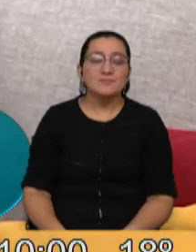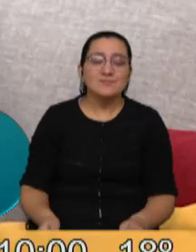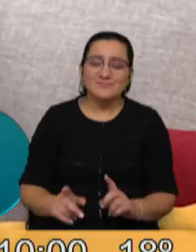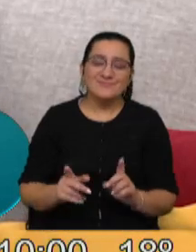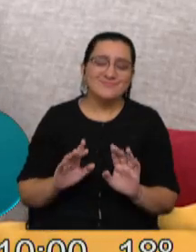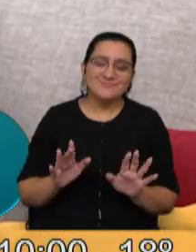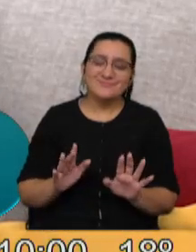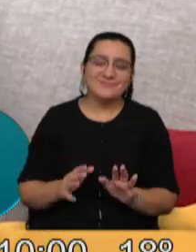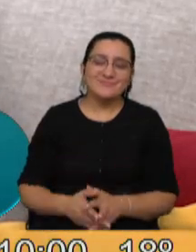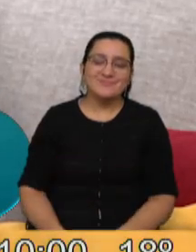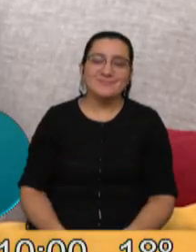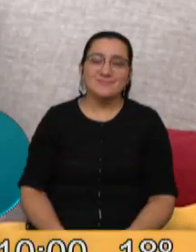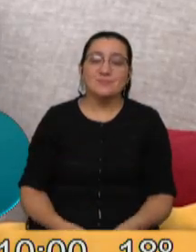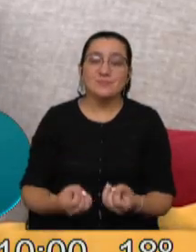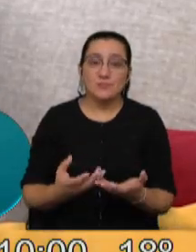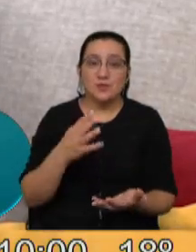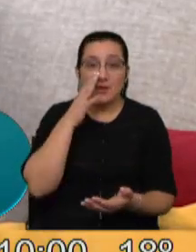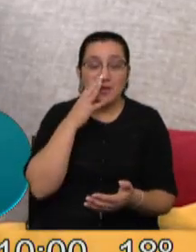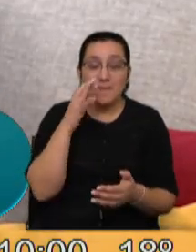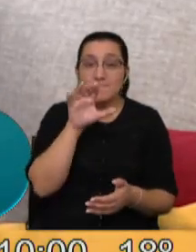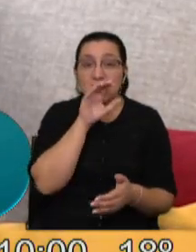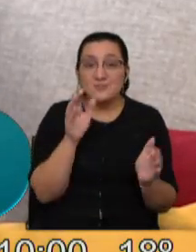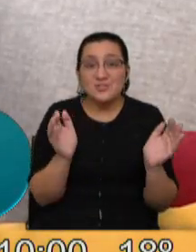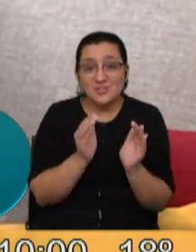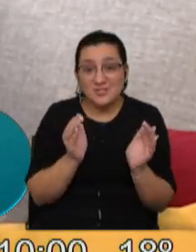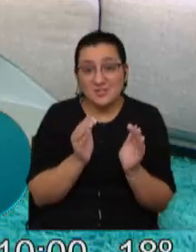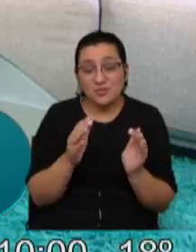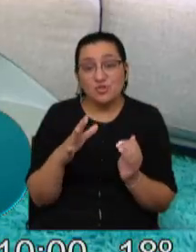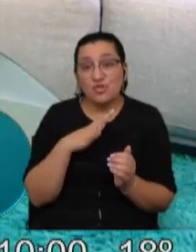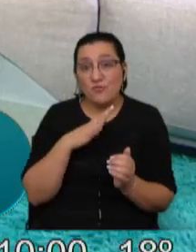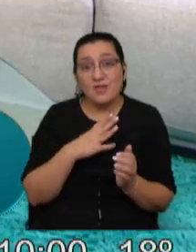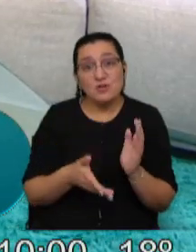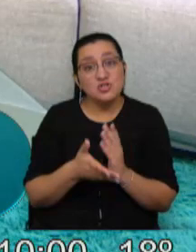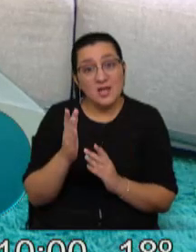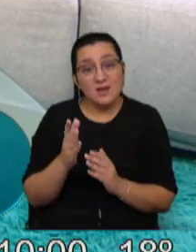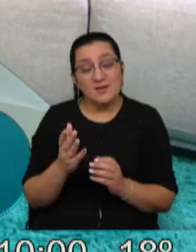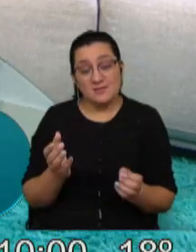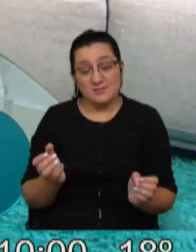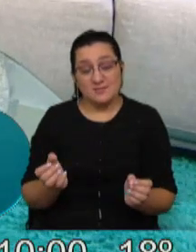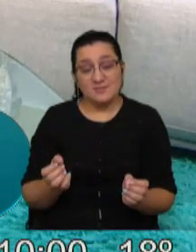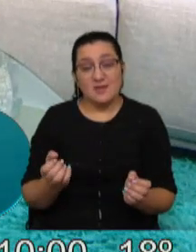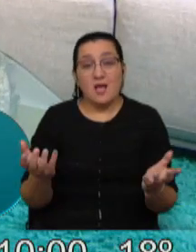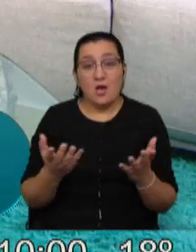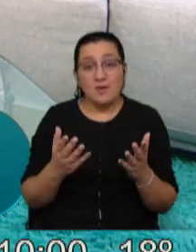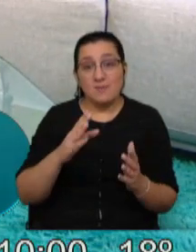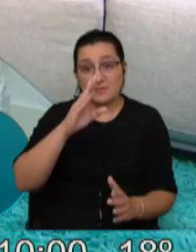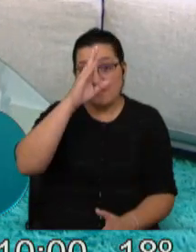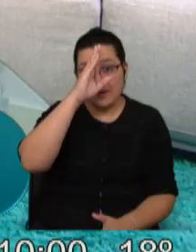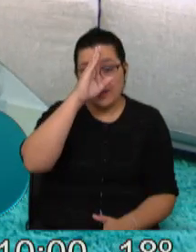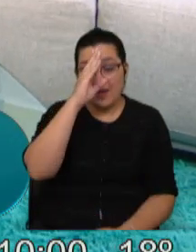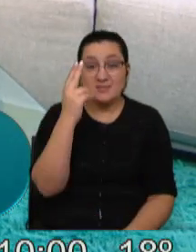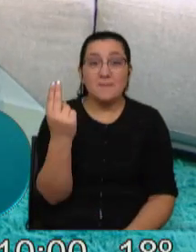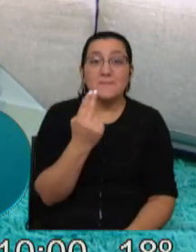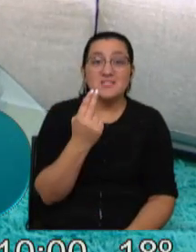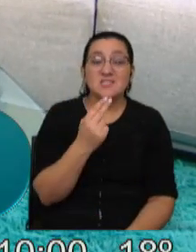Si no, después tiene que sacarlo a mear. No, porque en realidad, como es cachorrito y todavía no sale, ahora para eso está esta columna en este momento acá. Ahora bien, vamos a aprender está a orinar y